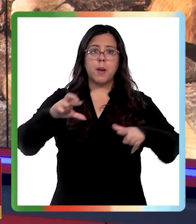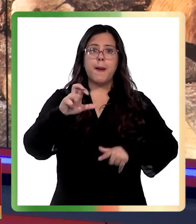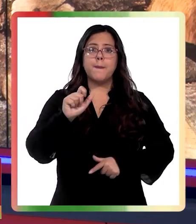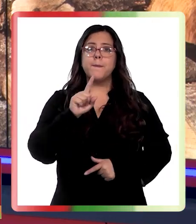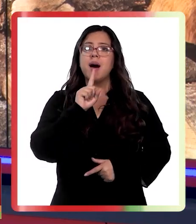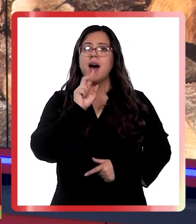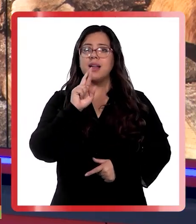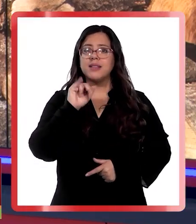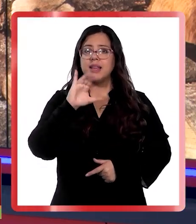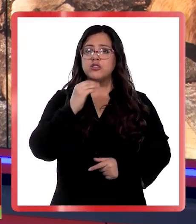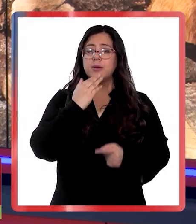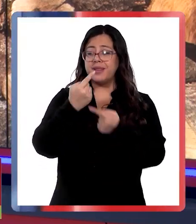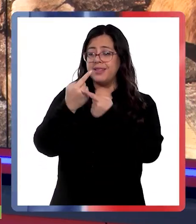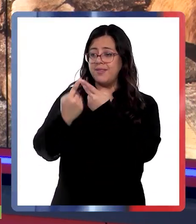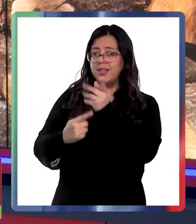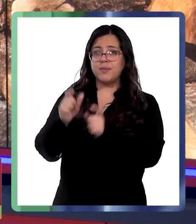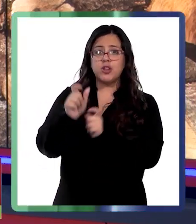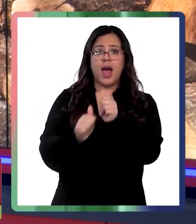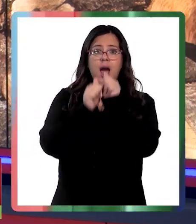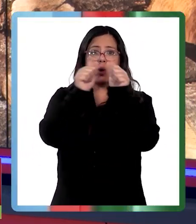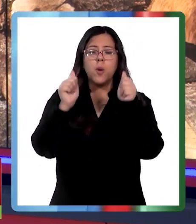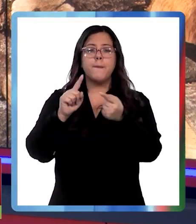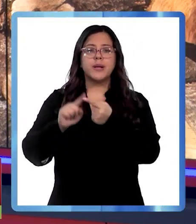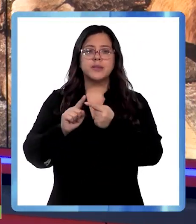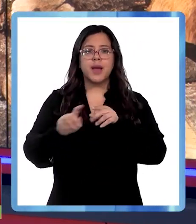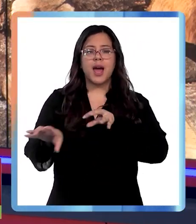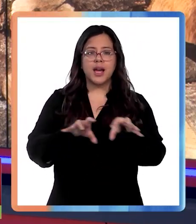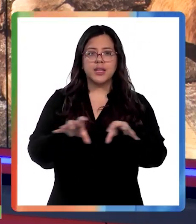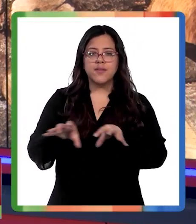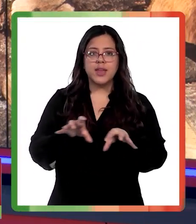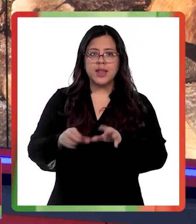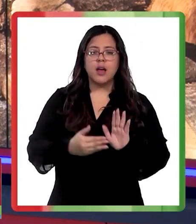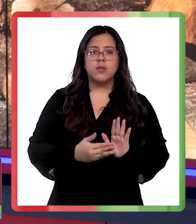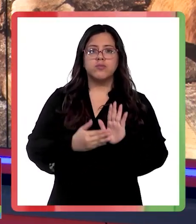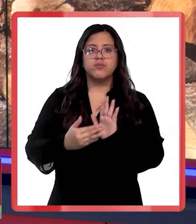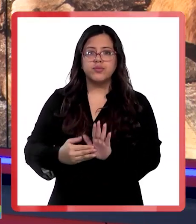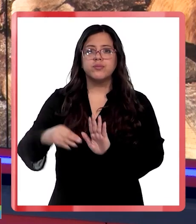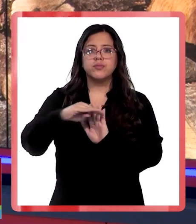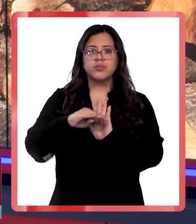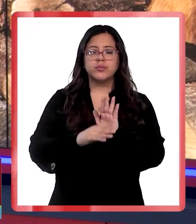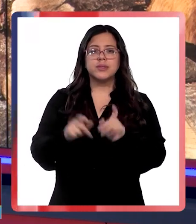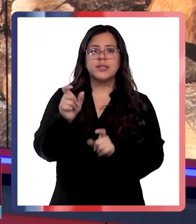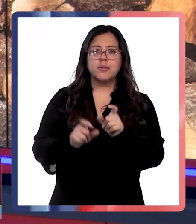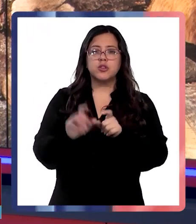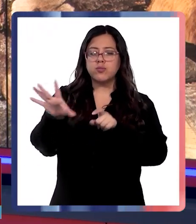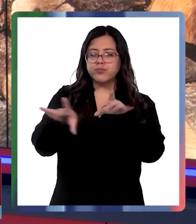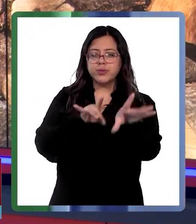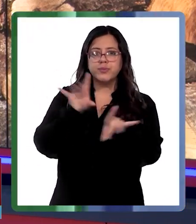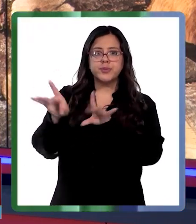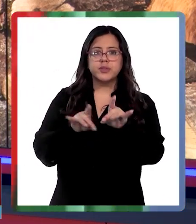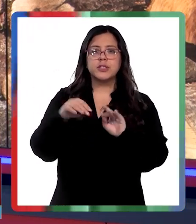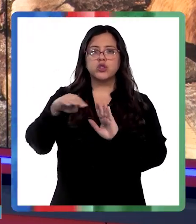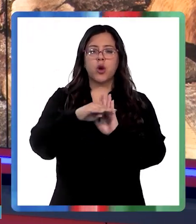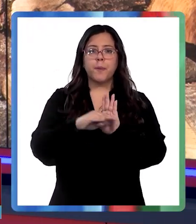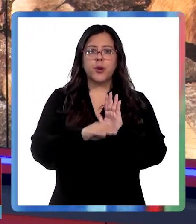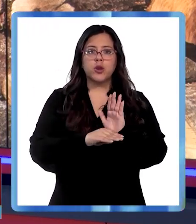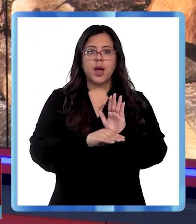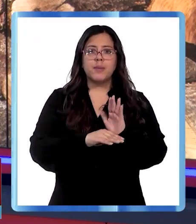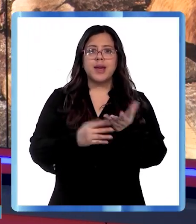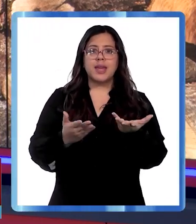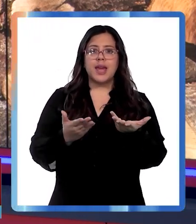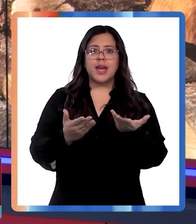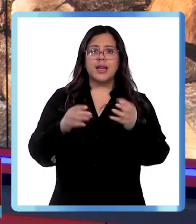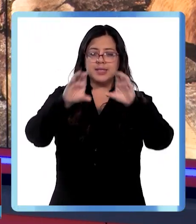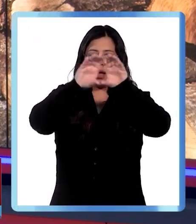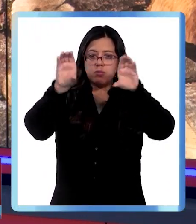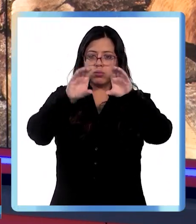Patricio Vallespín, y otras autoridades locales, participaron en una actividad donde se dio a conocer el listado de personas seleccionadas de los programas